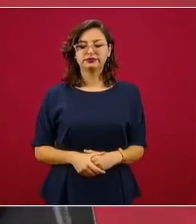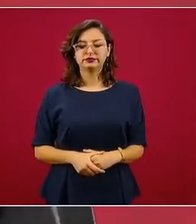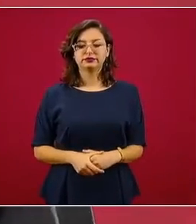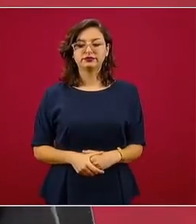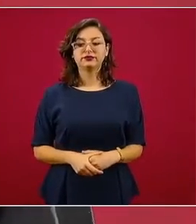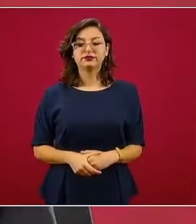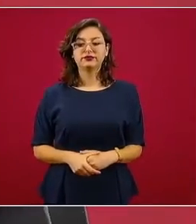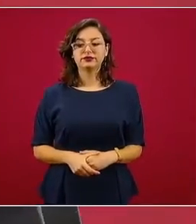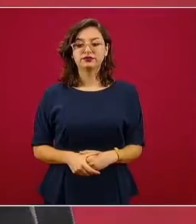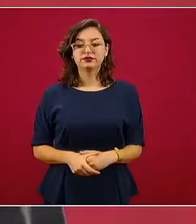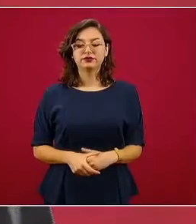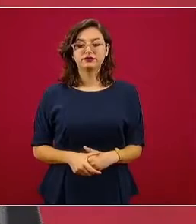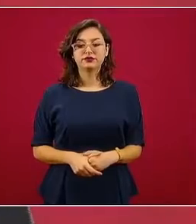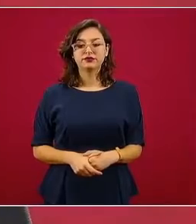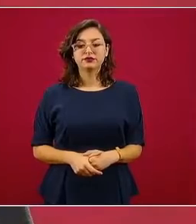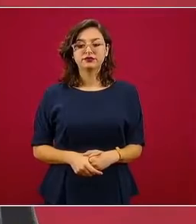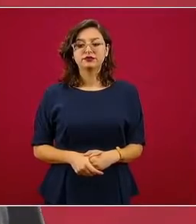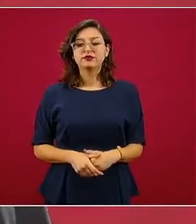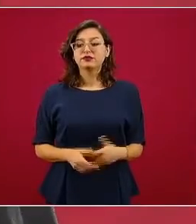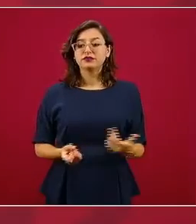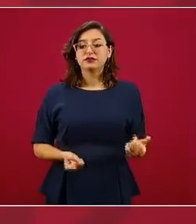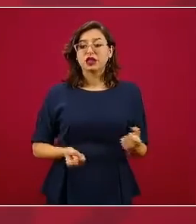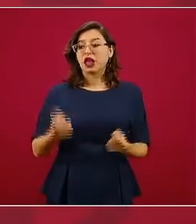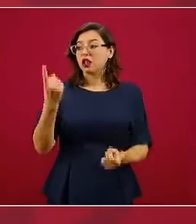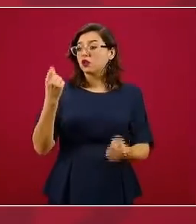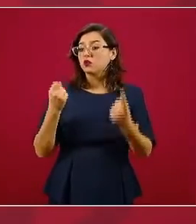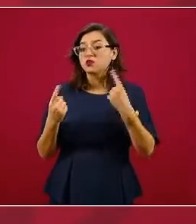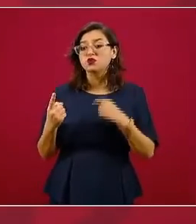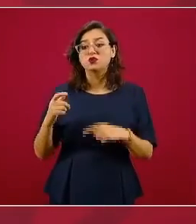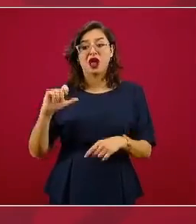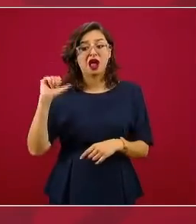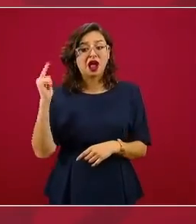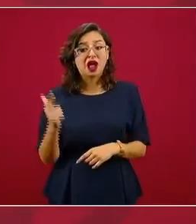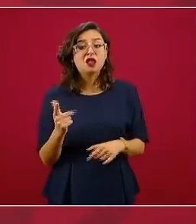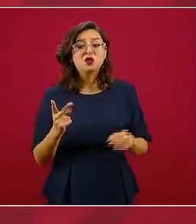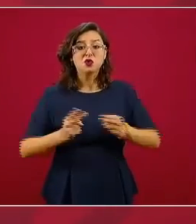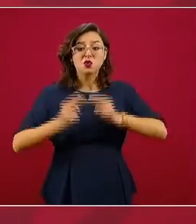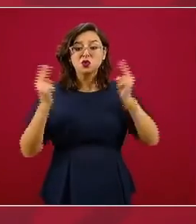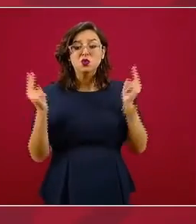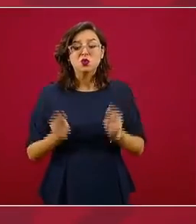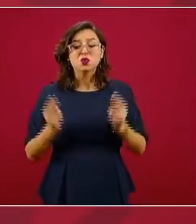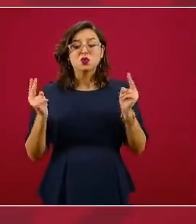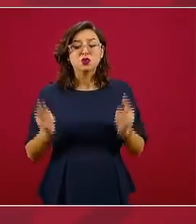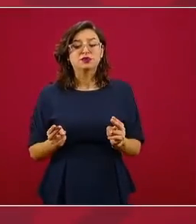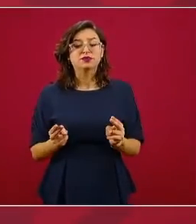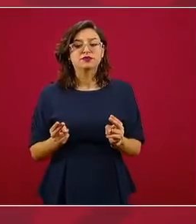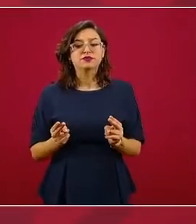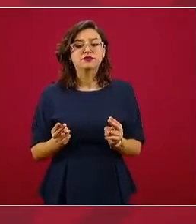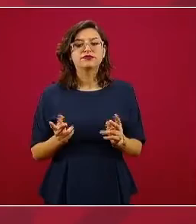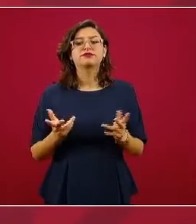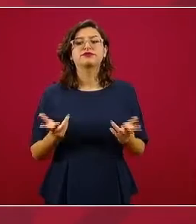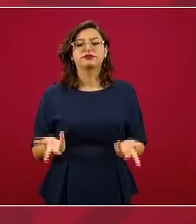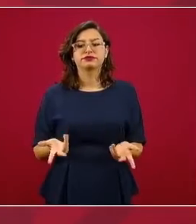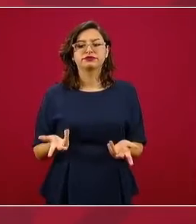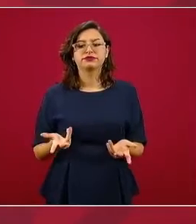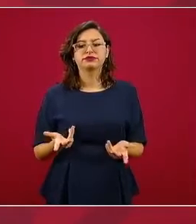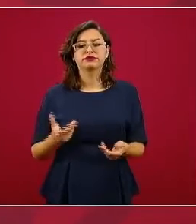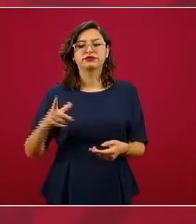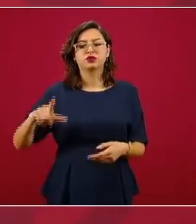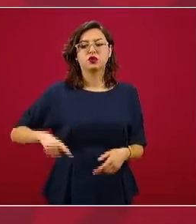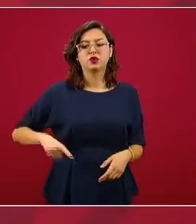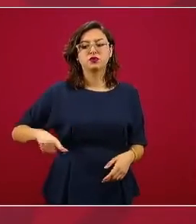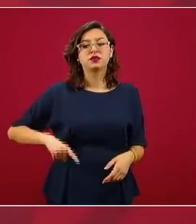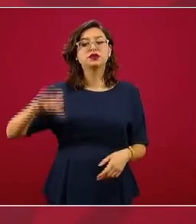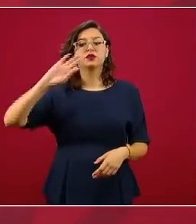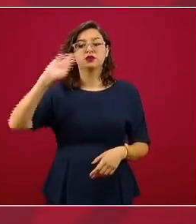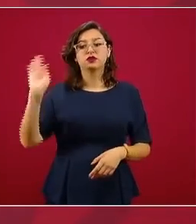Que quienes tengan cosas urgentes que tratar, los coordinadores del gobierno